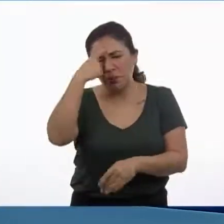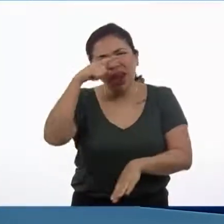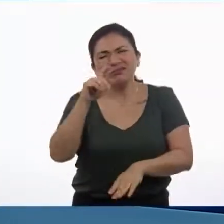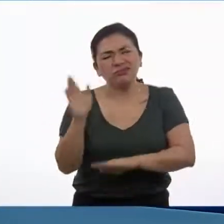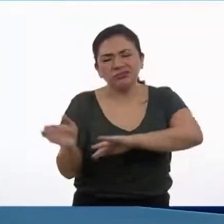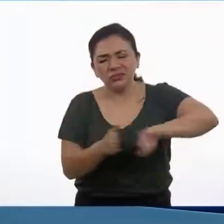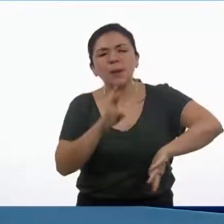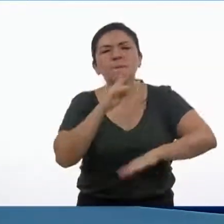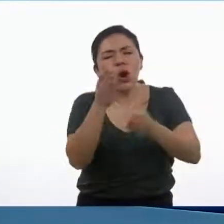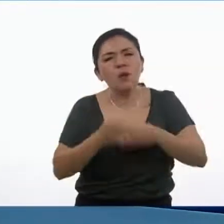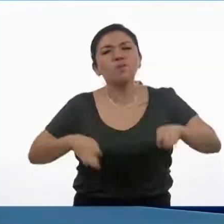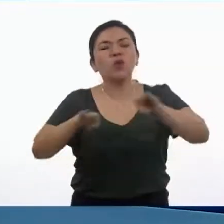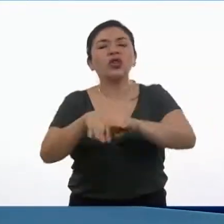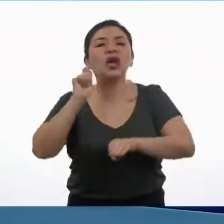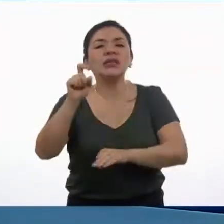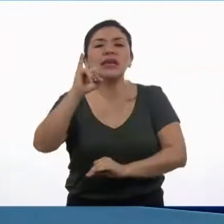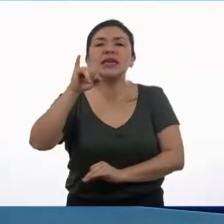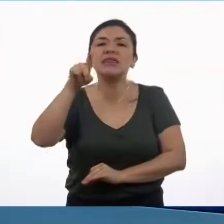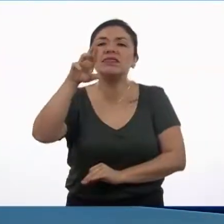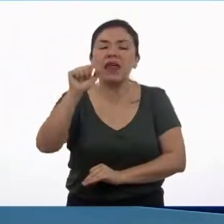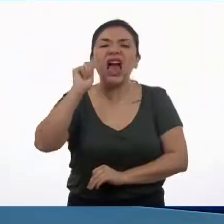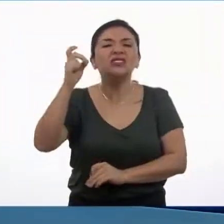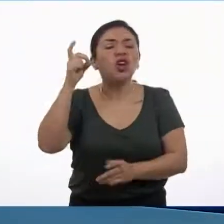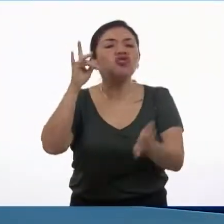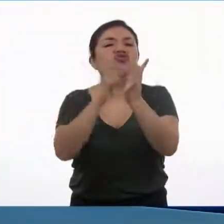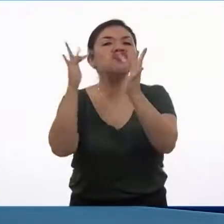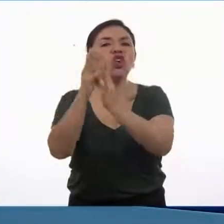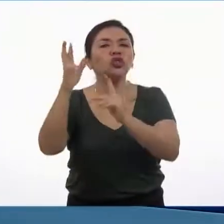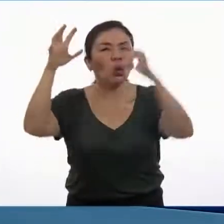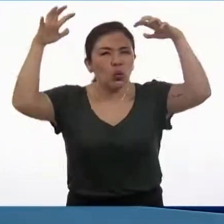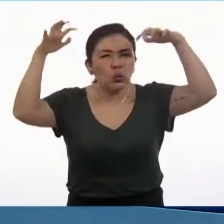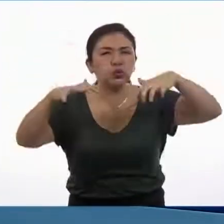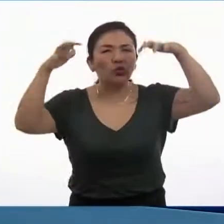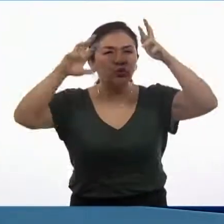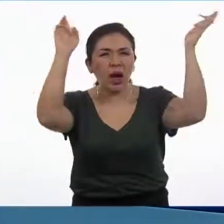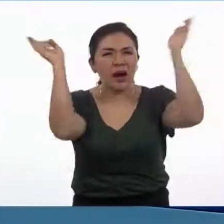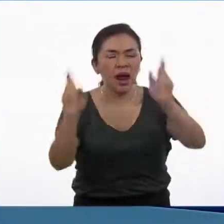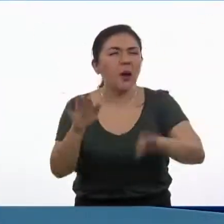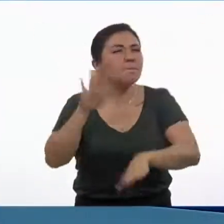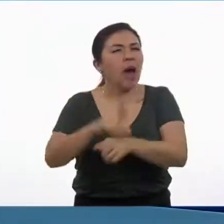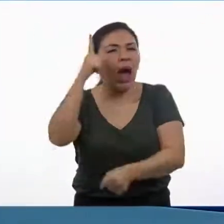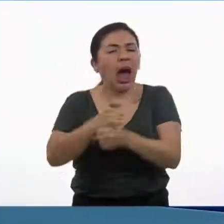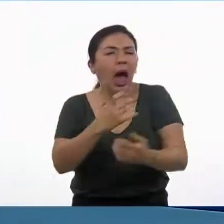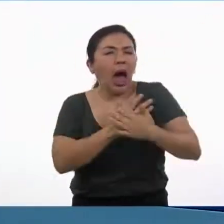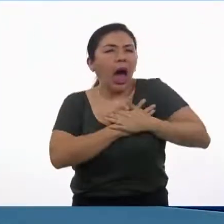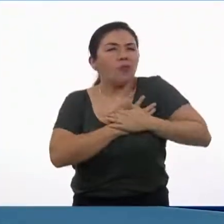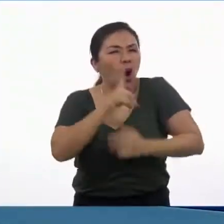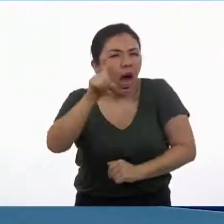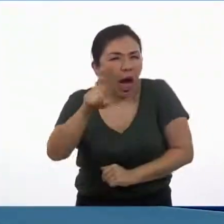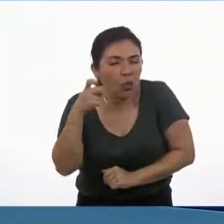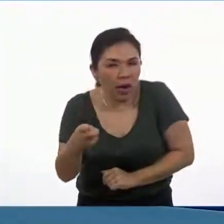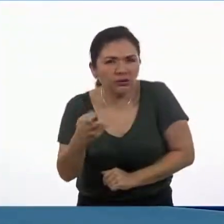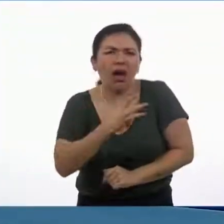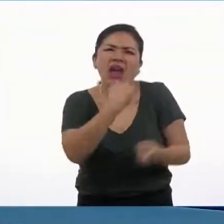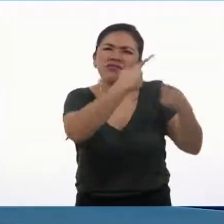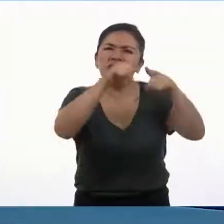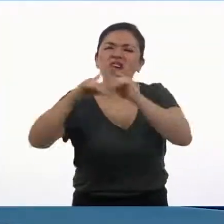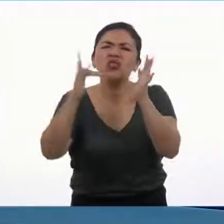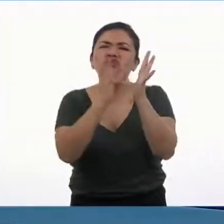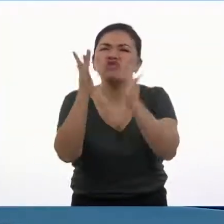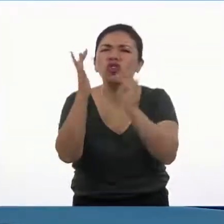a Indra, dios de la lluvia y el rayo. Ya sabes, el amor por el agua. Tuvieron varios dioses para